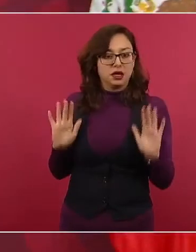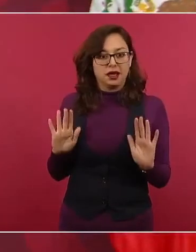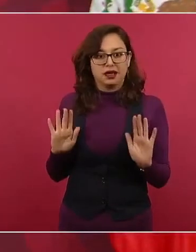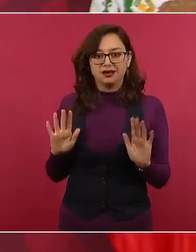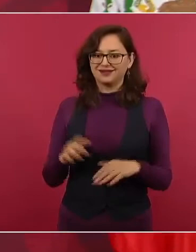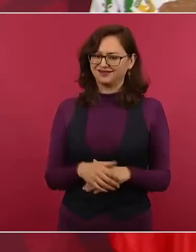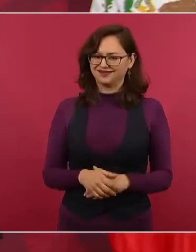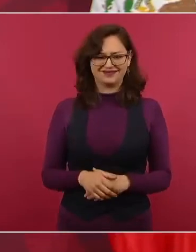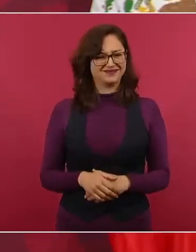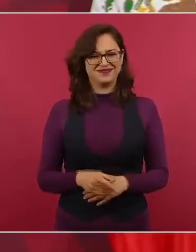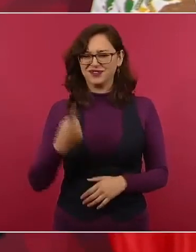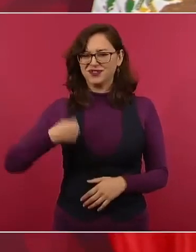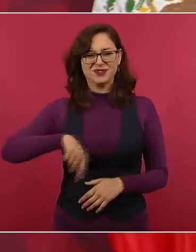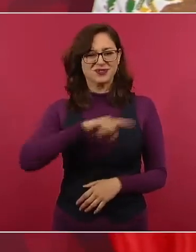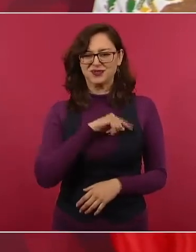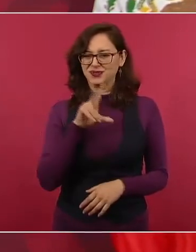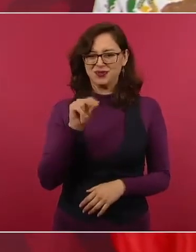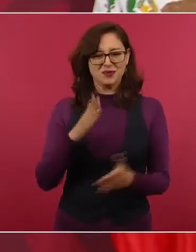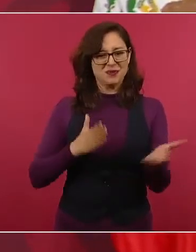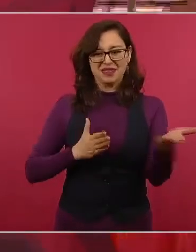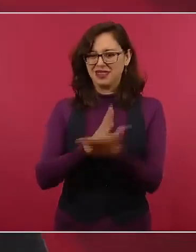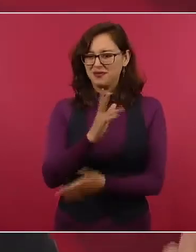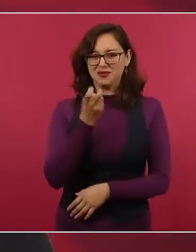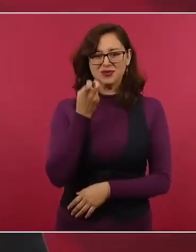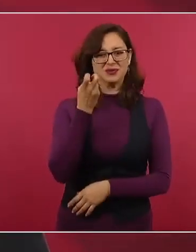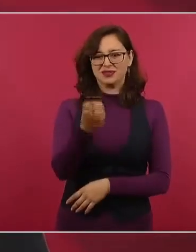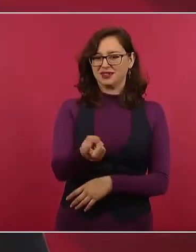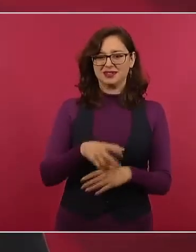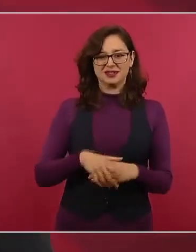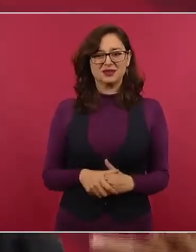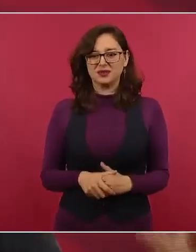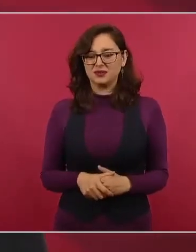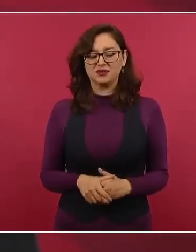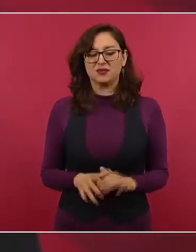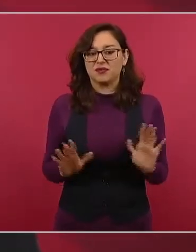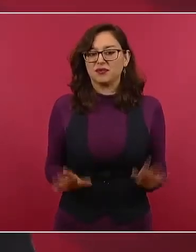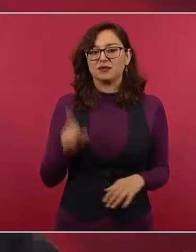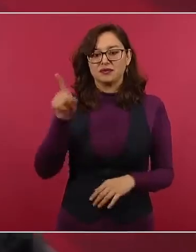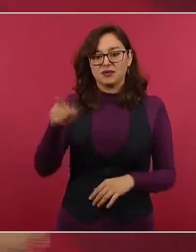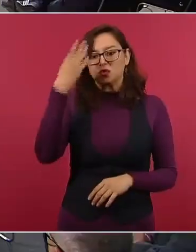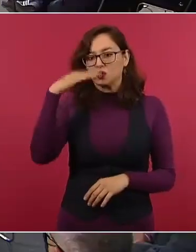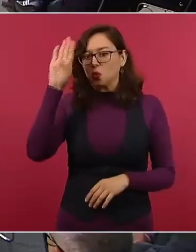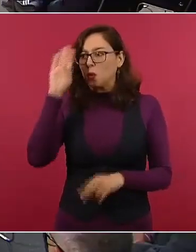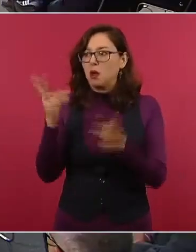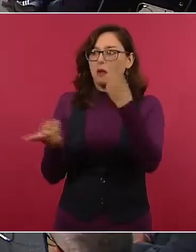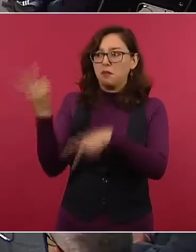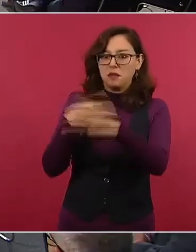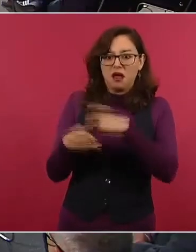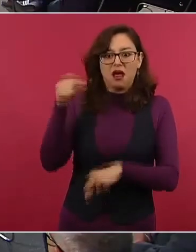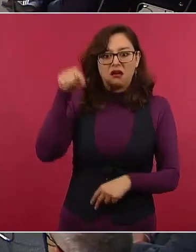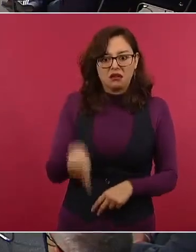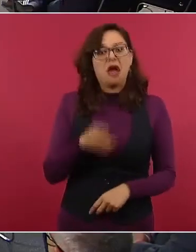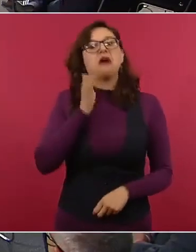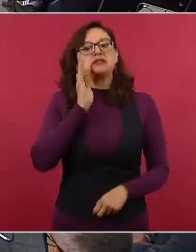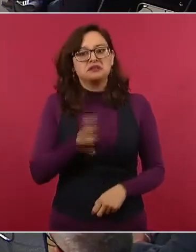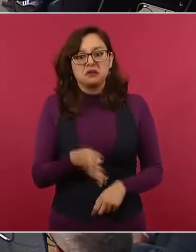al gobierno de Cuba y le agradecemos a los médicos de Cuba, que son bienvenidos porque vienen a ayudarnos.